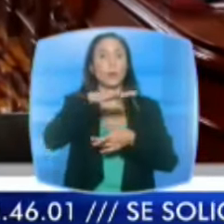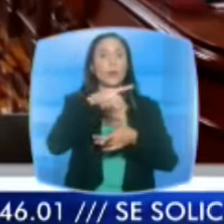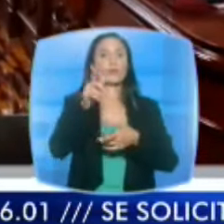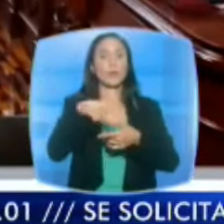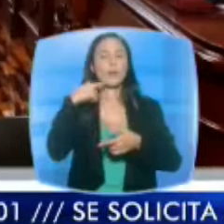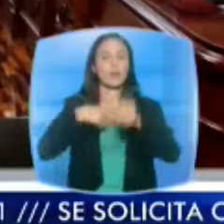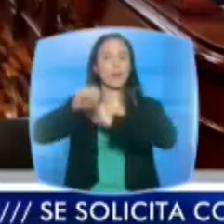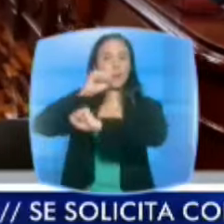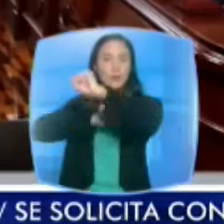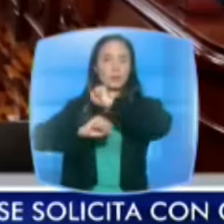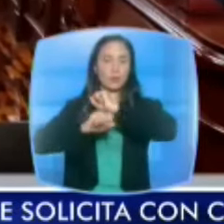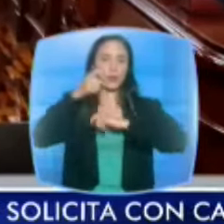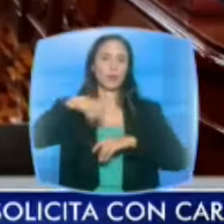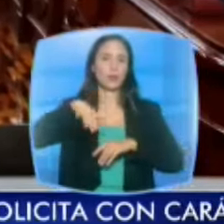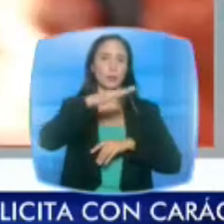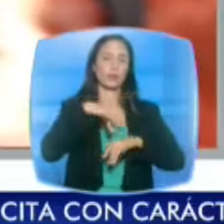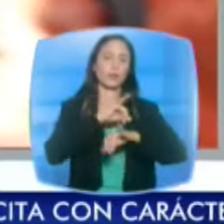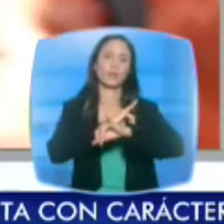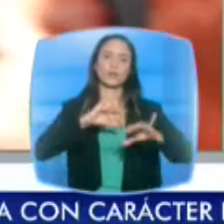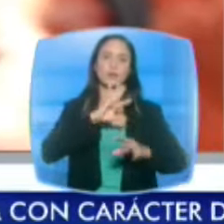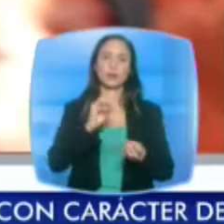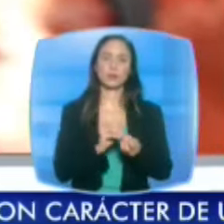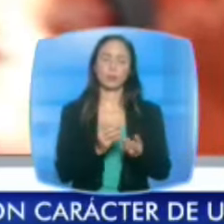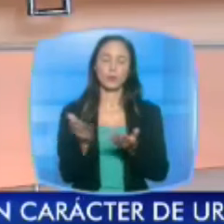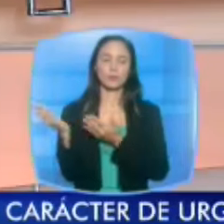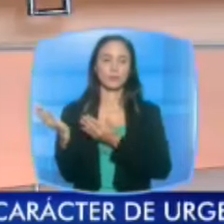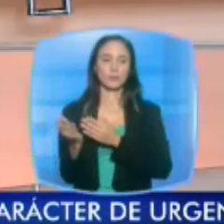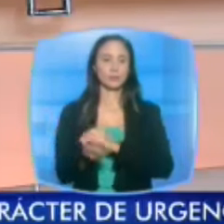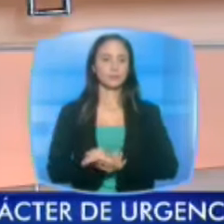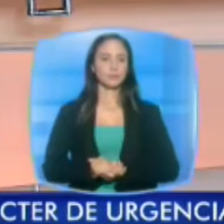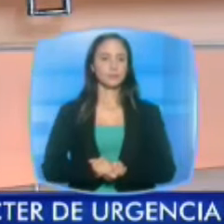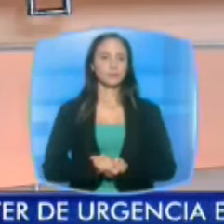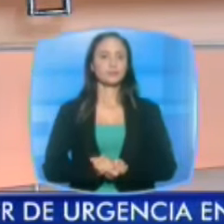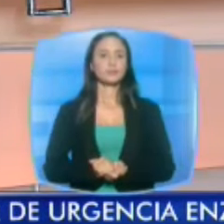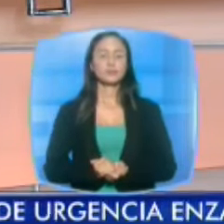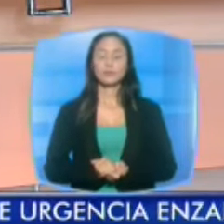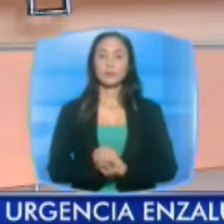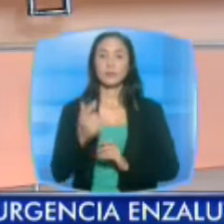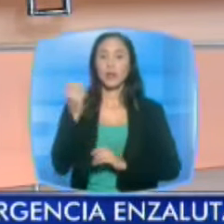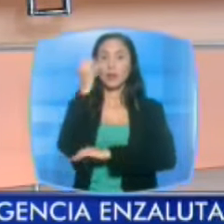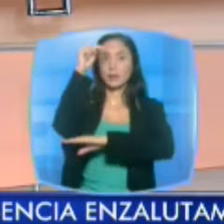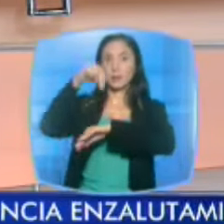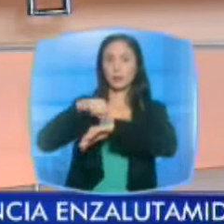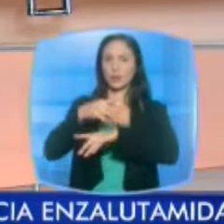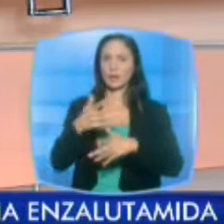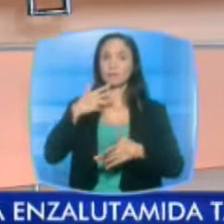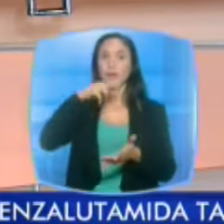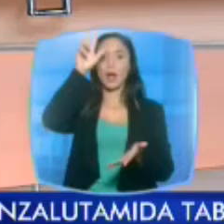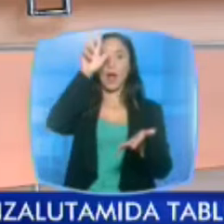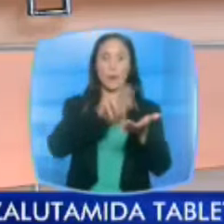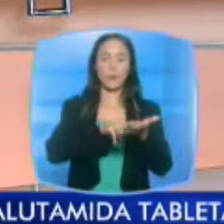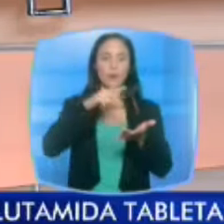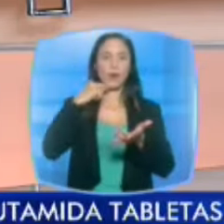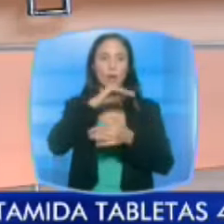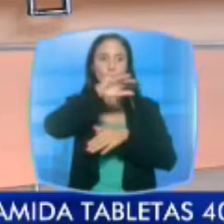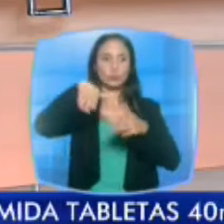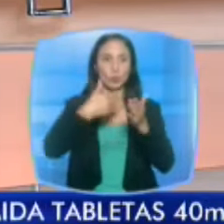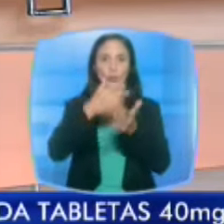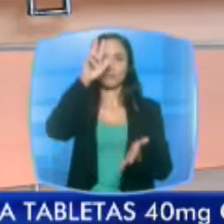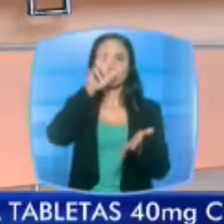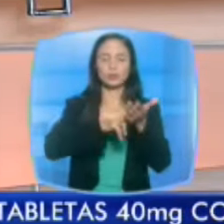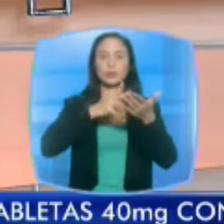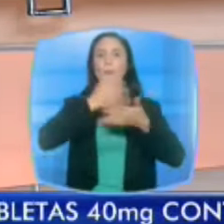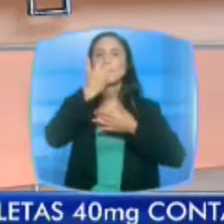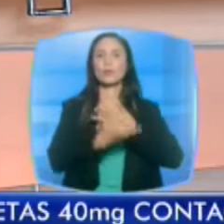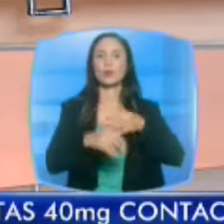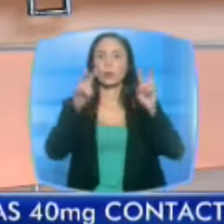del Pueblo. Harley Monse Guilemán, Televen. La Asamblea Nacional aprobó por unanimidad el proyecto de acuerdo